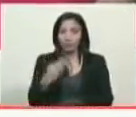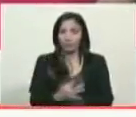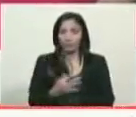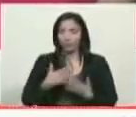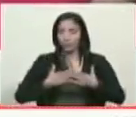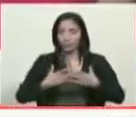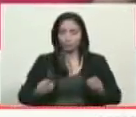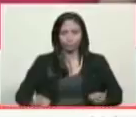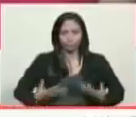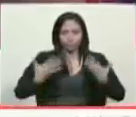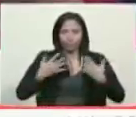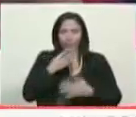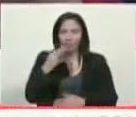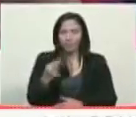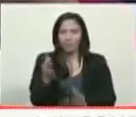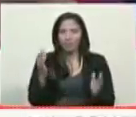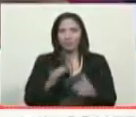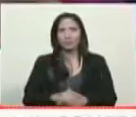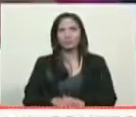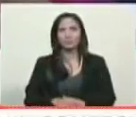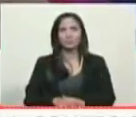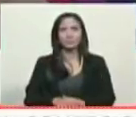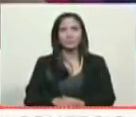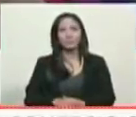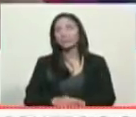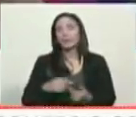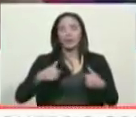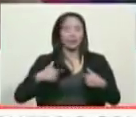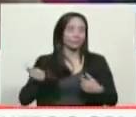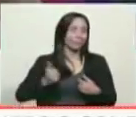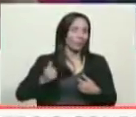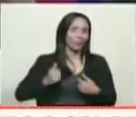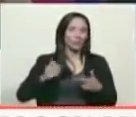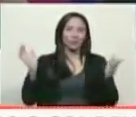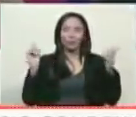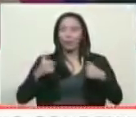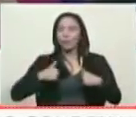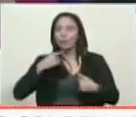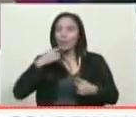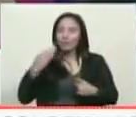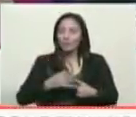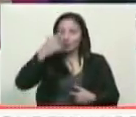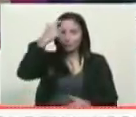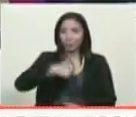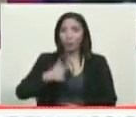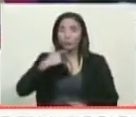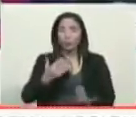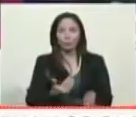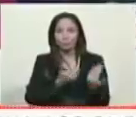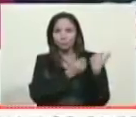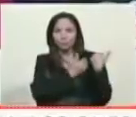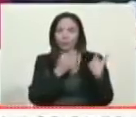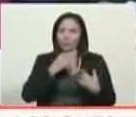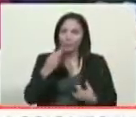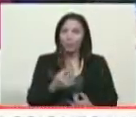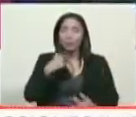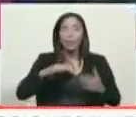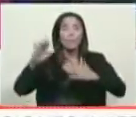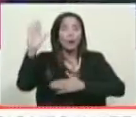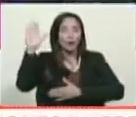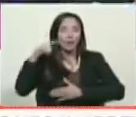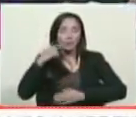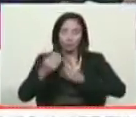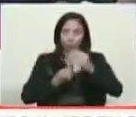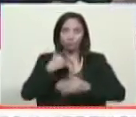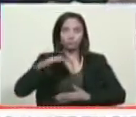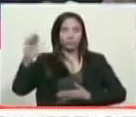vida. Aquí y en cualquier lugar del mundo. El día que me comprometo con mi palabra, la cumplo. Se me va la